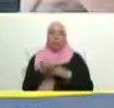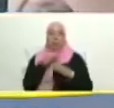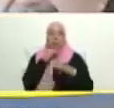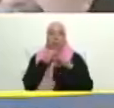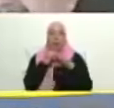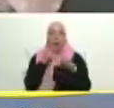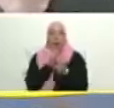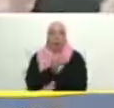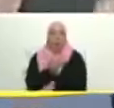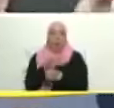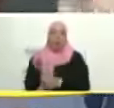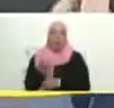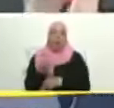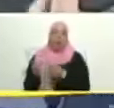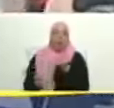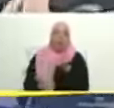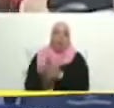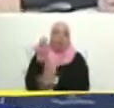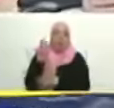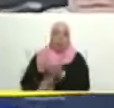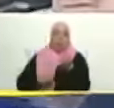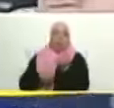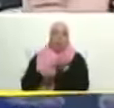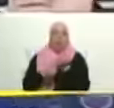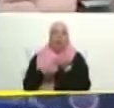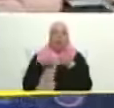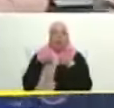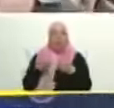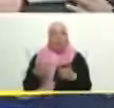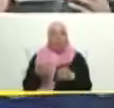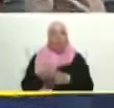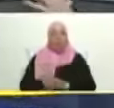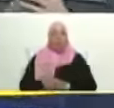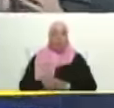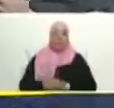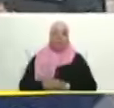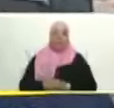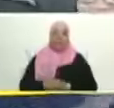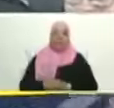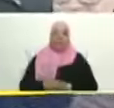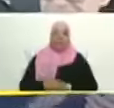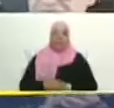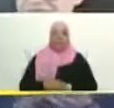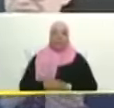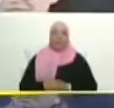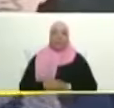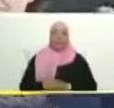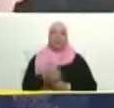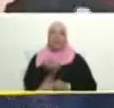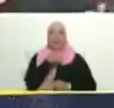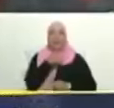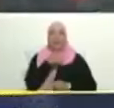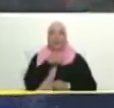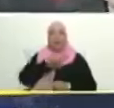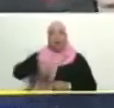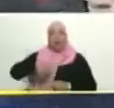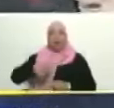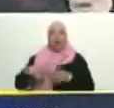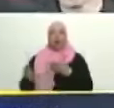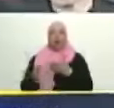que ama a Venezuela y la apoya, le va bien. Tiene las dos caras. Quien se mete con